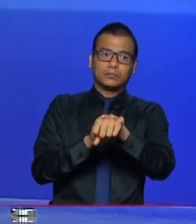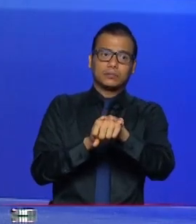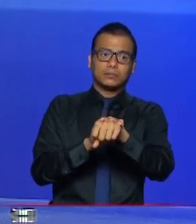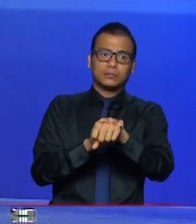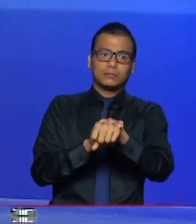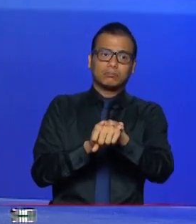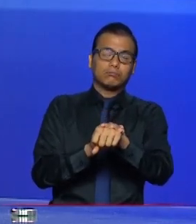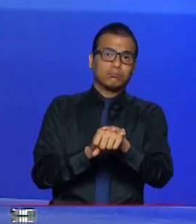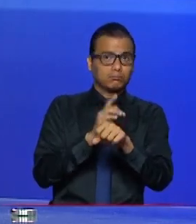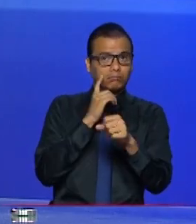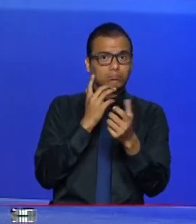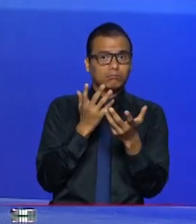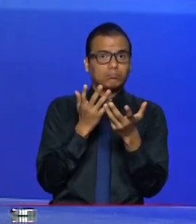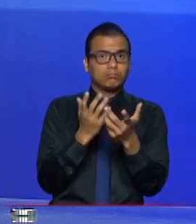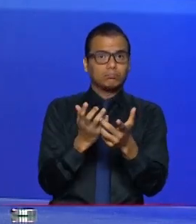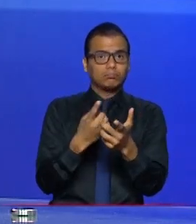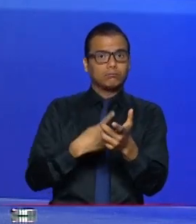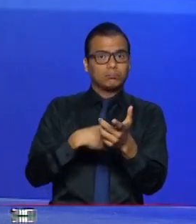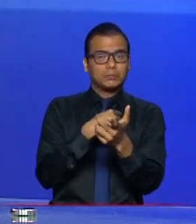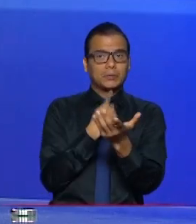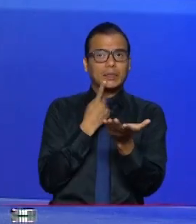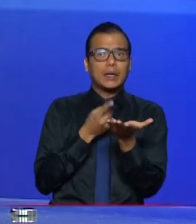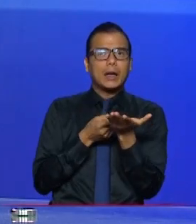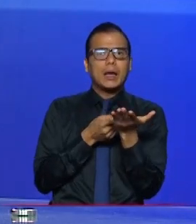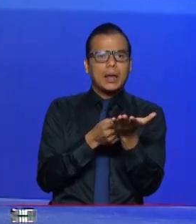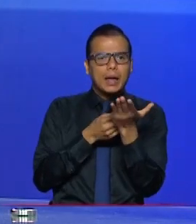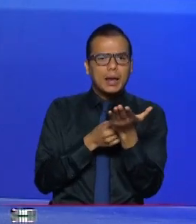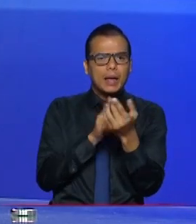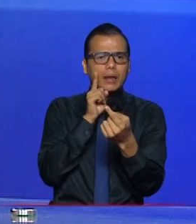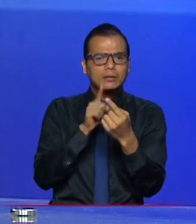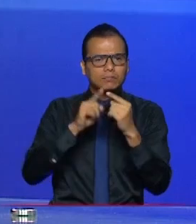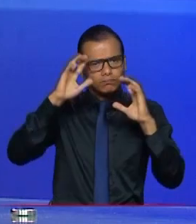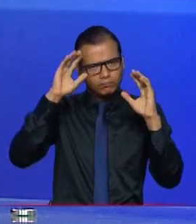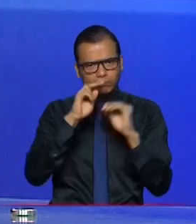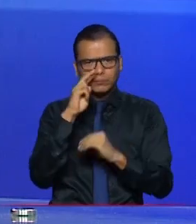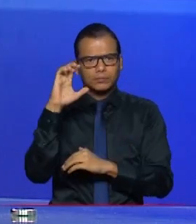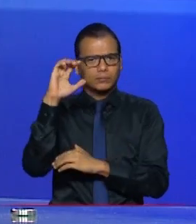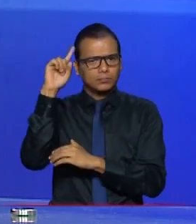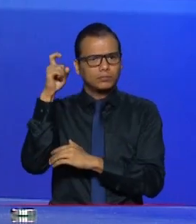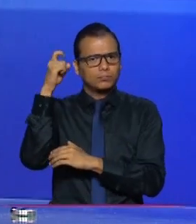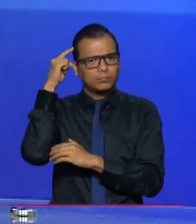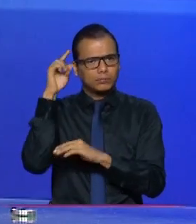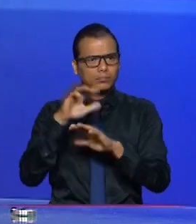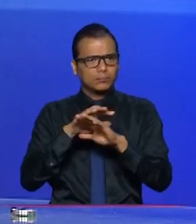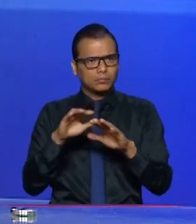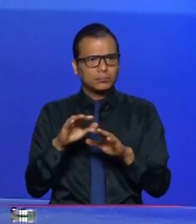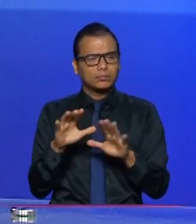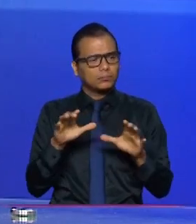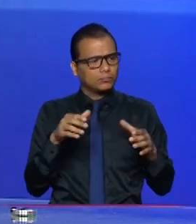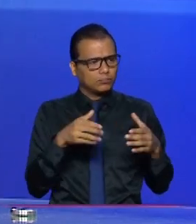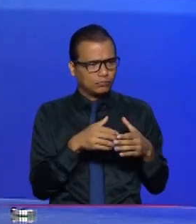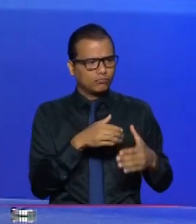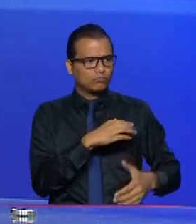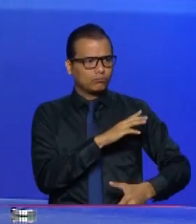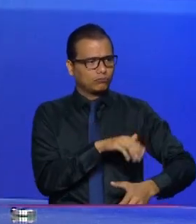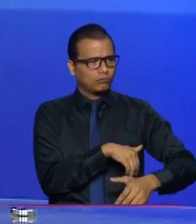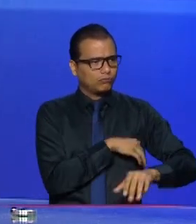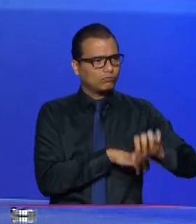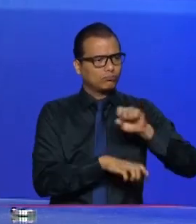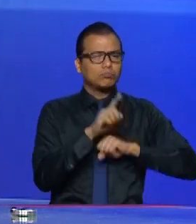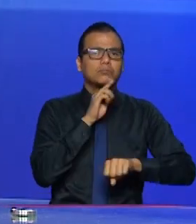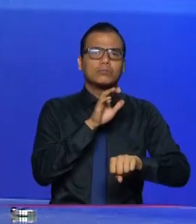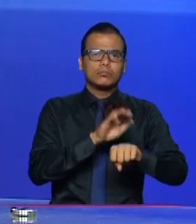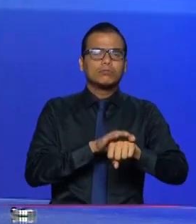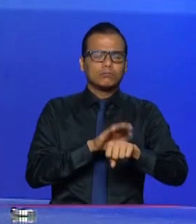sus pretensiones de ser incluidos en las mesas de diálogos con el gobierno nacional, el Ministerio de Defensa confirmó que se autorizó ya